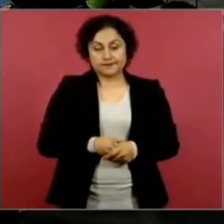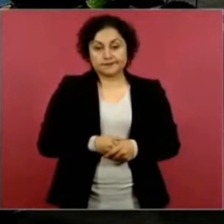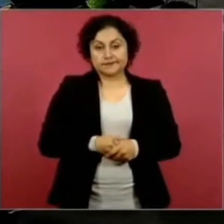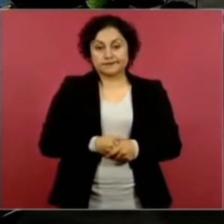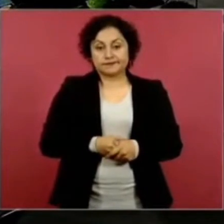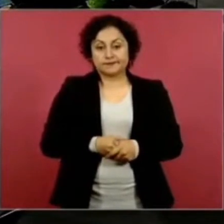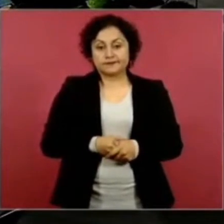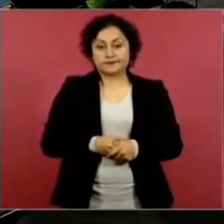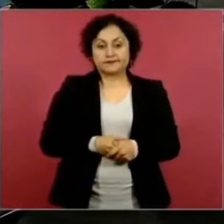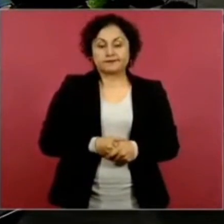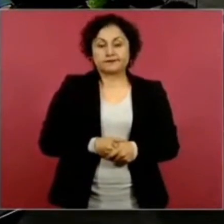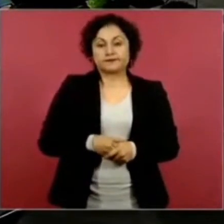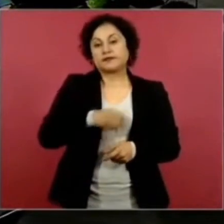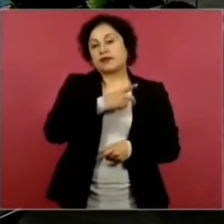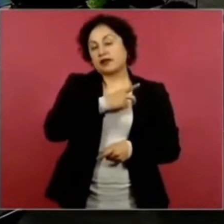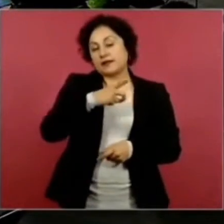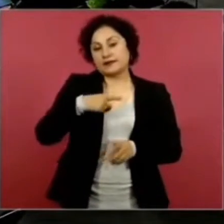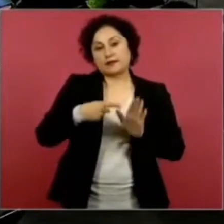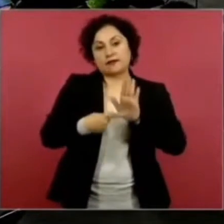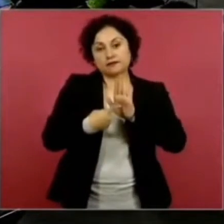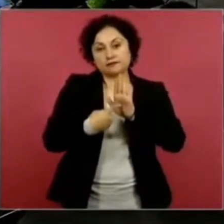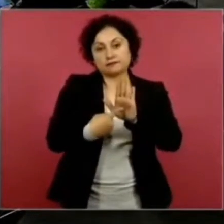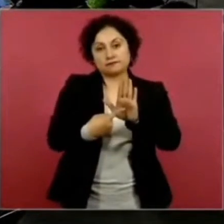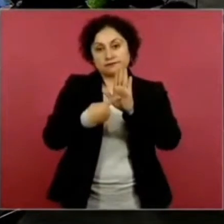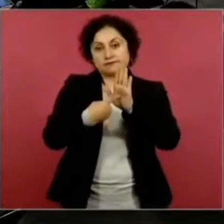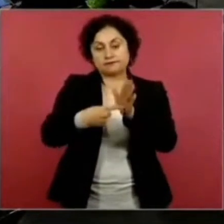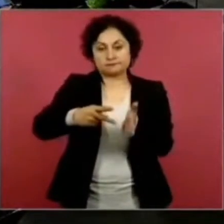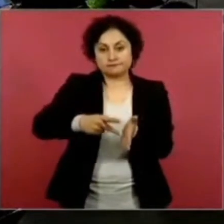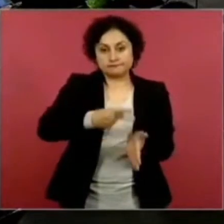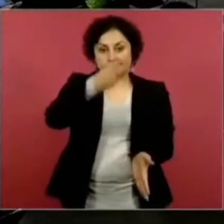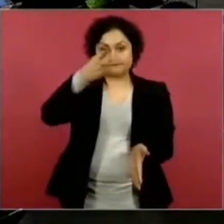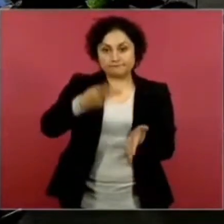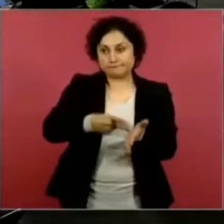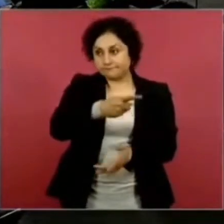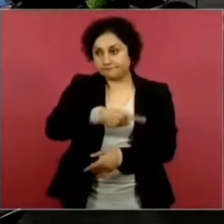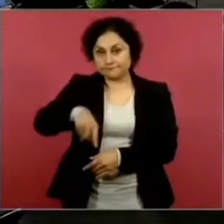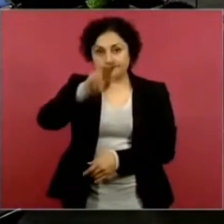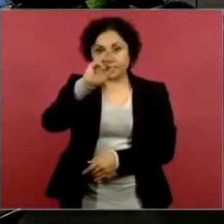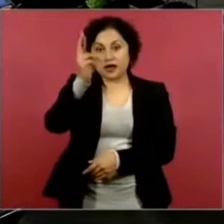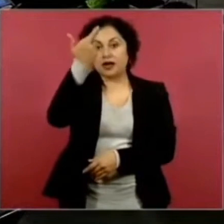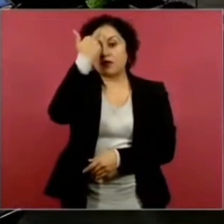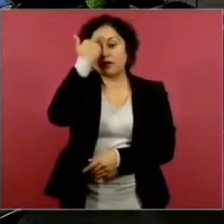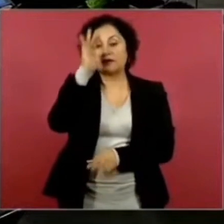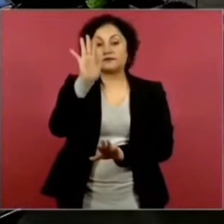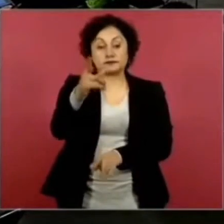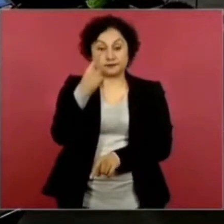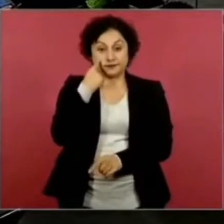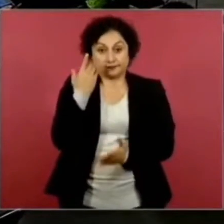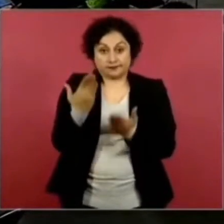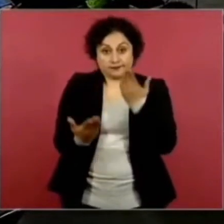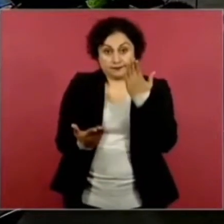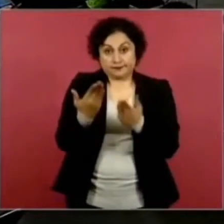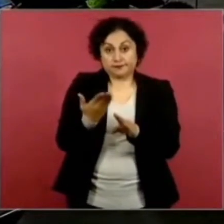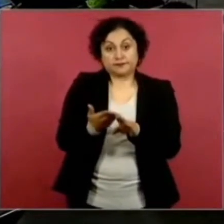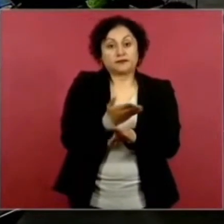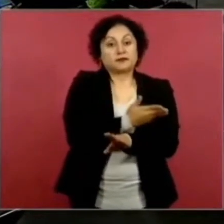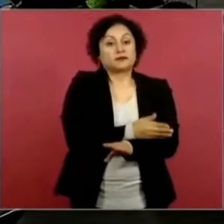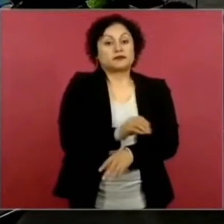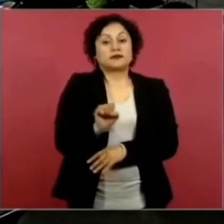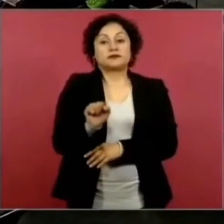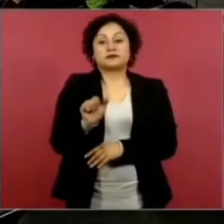hay que estarlo recordando. Con Salinas aumentó